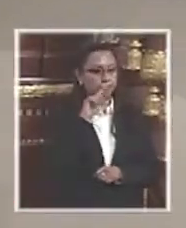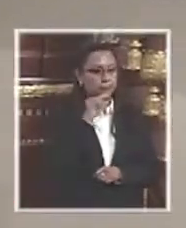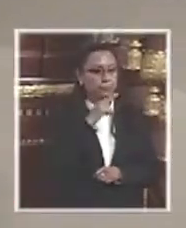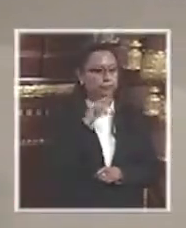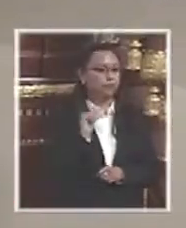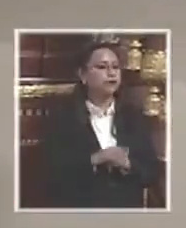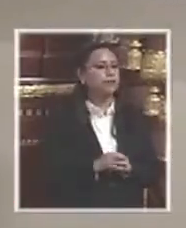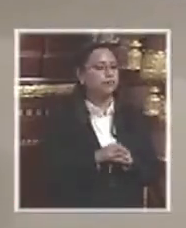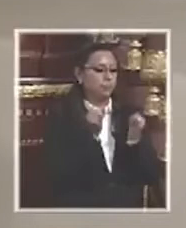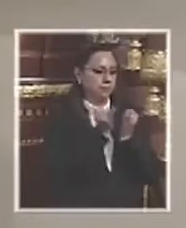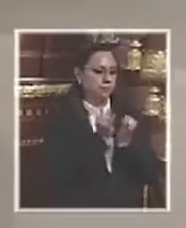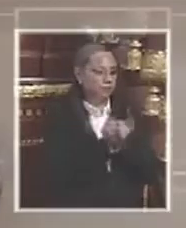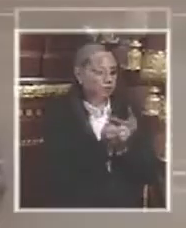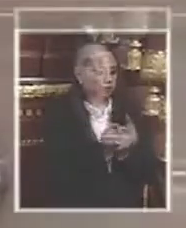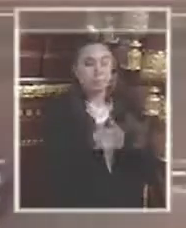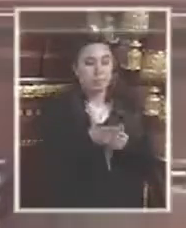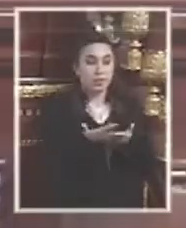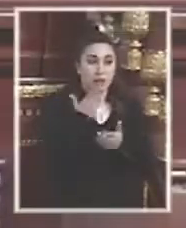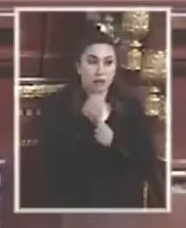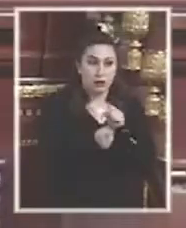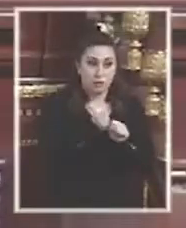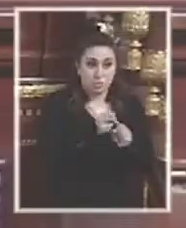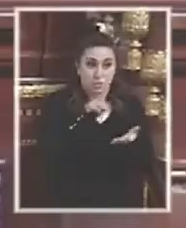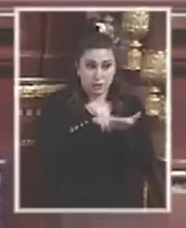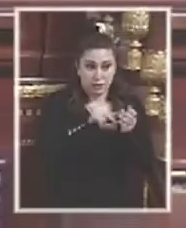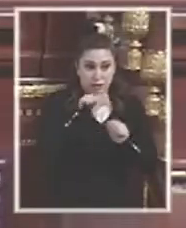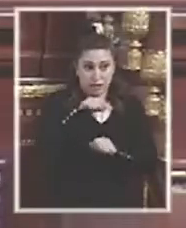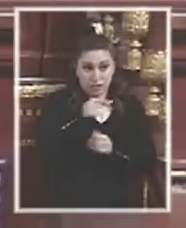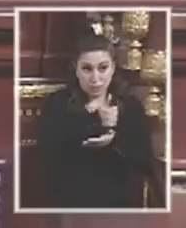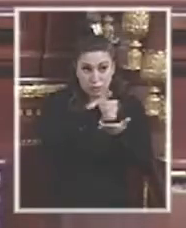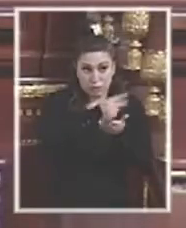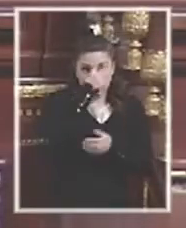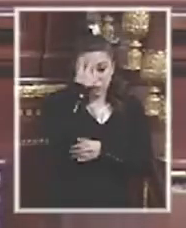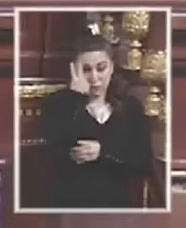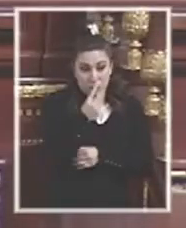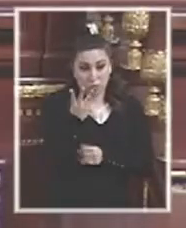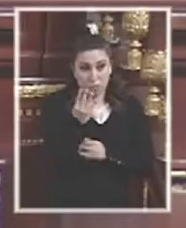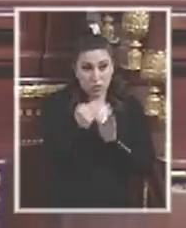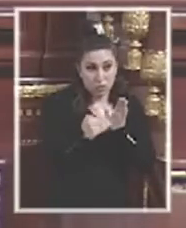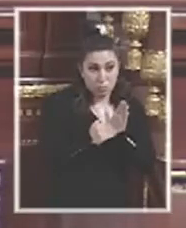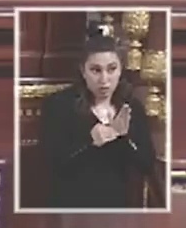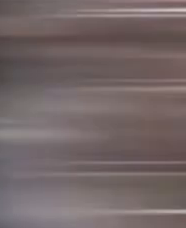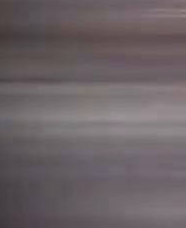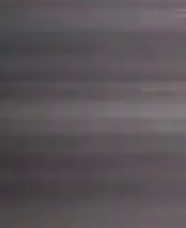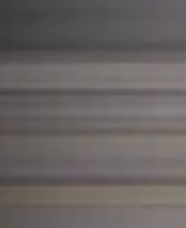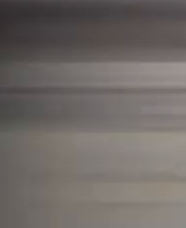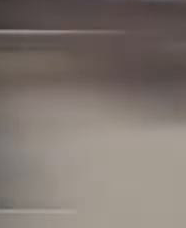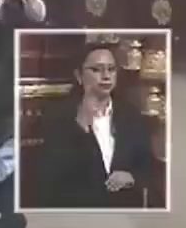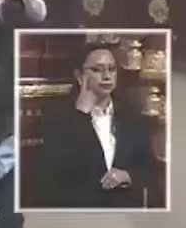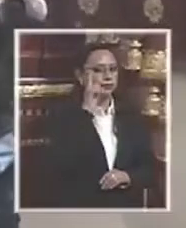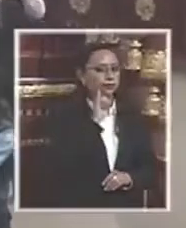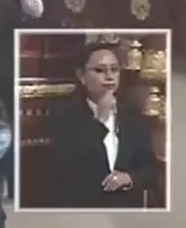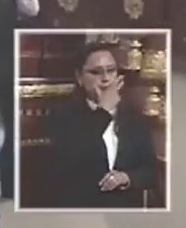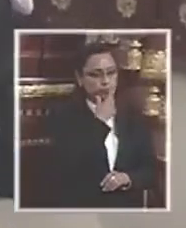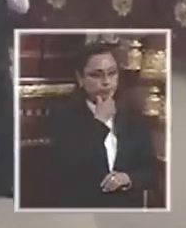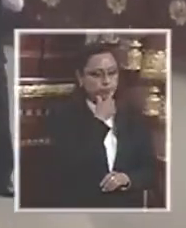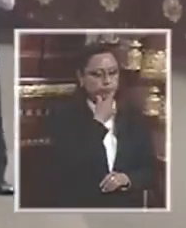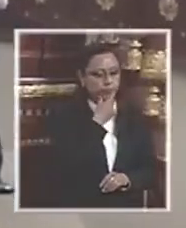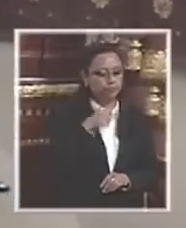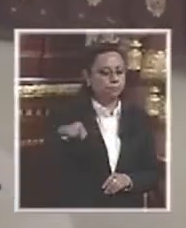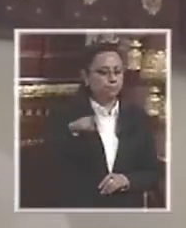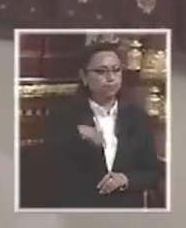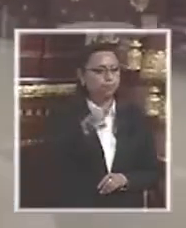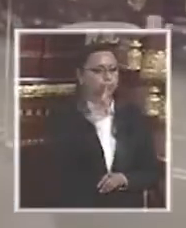practicado 3.262 oclusiones ováricas y 2.015 vasectomías. El punto de acuerdo